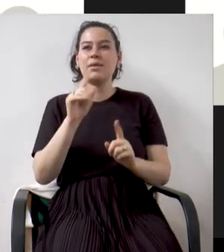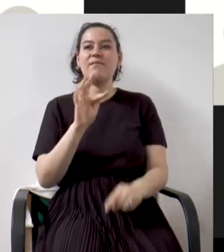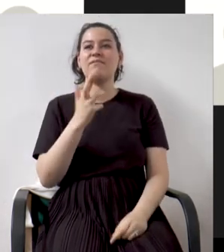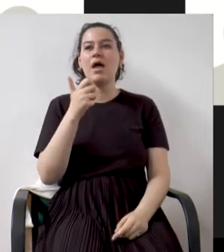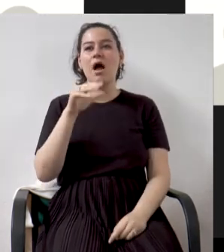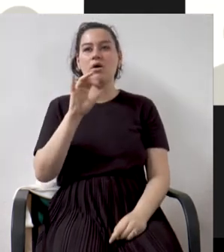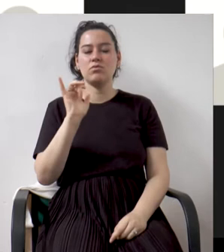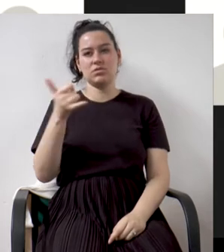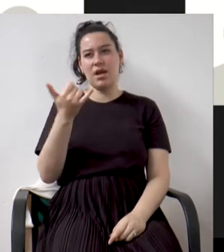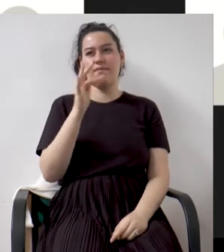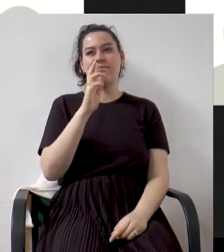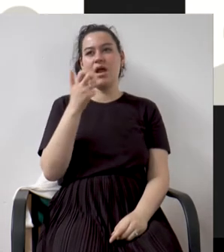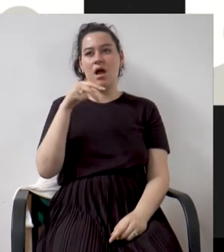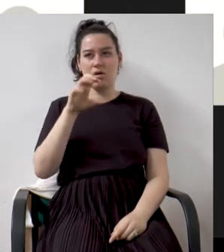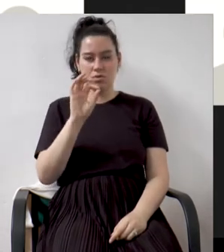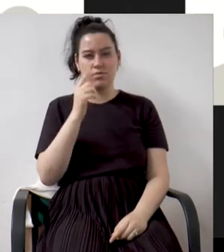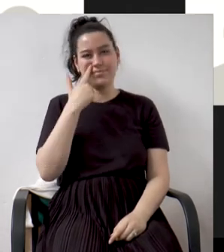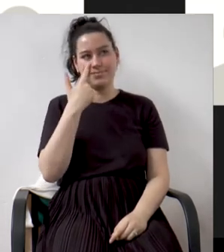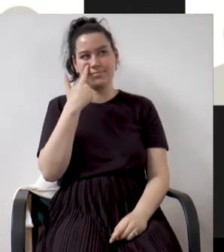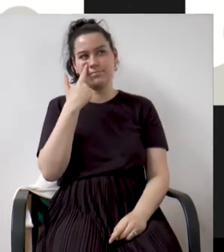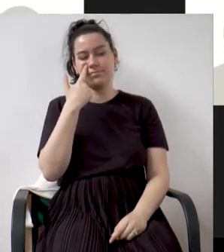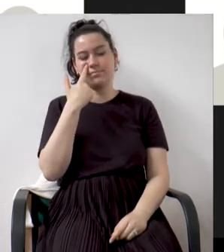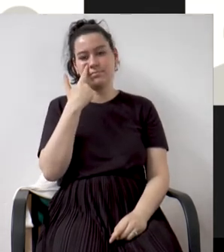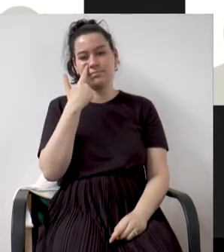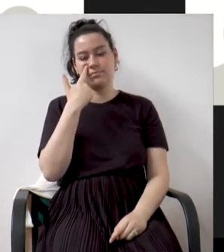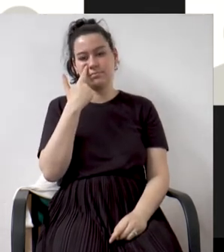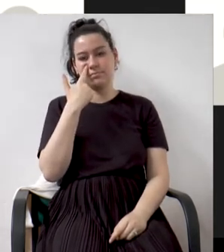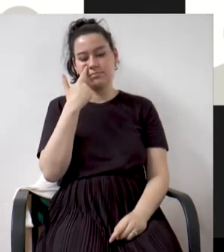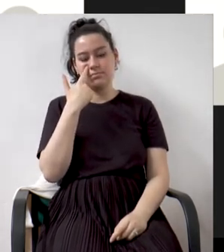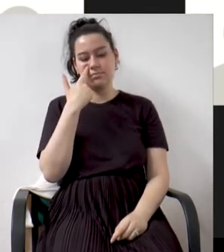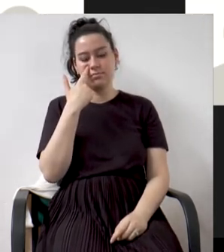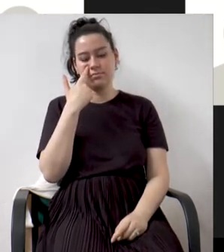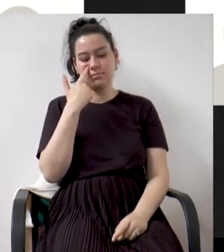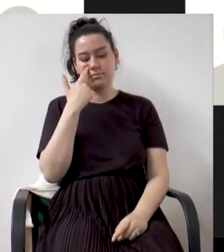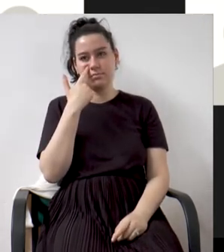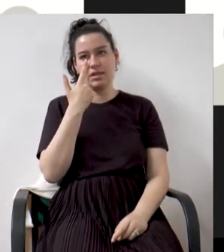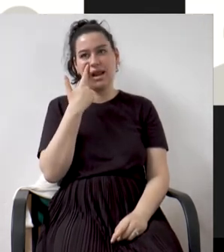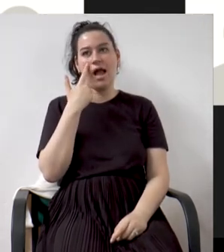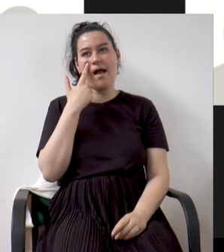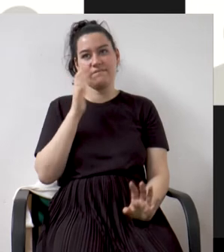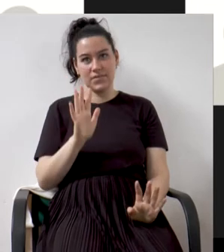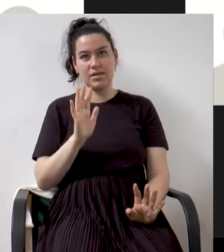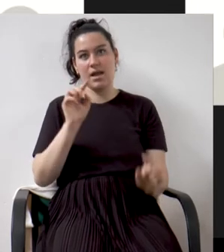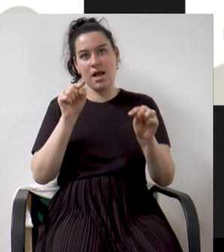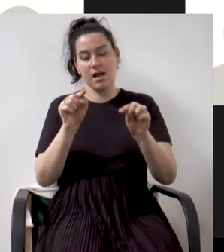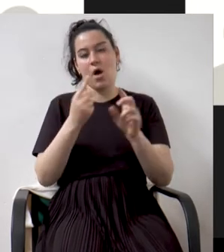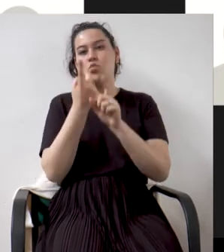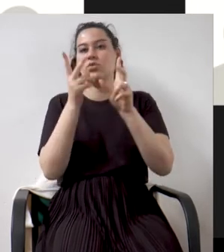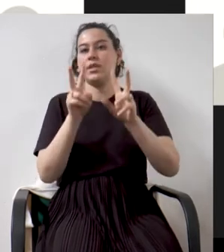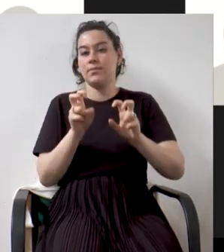Gianfranco Luciano también, que A ver, acá hay un tema que